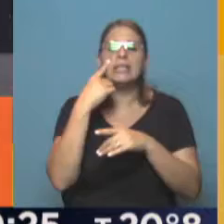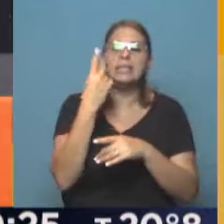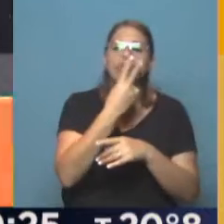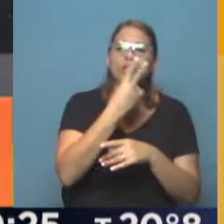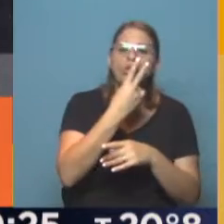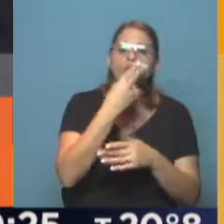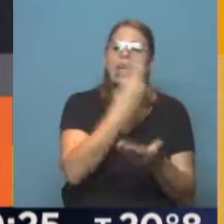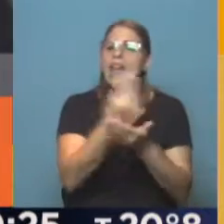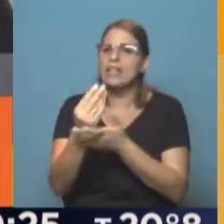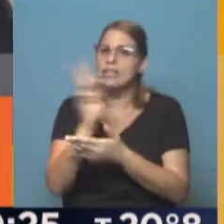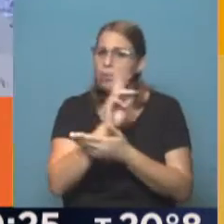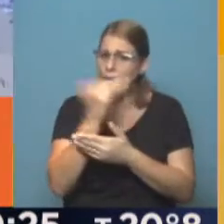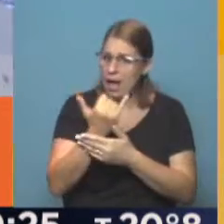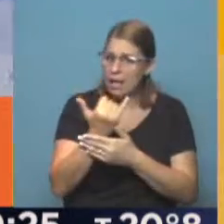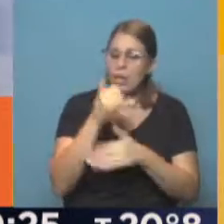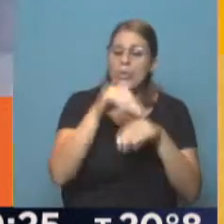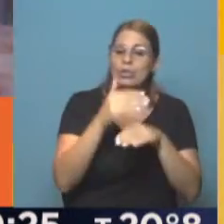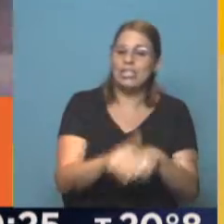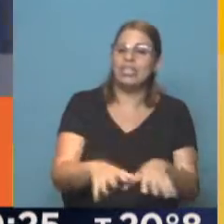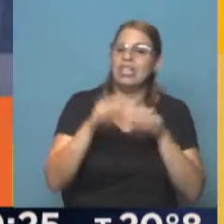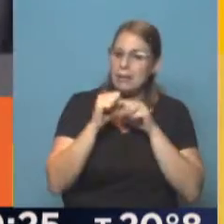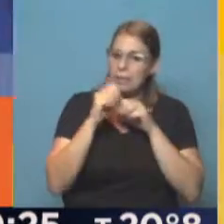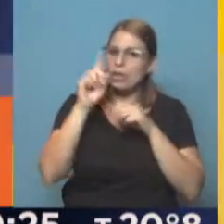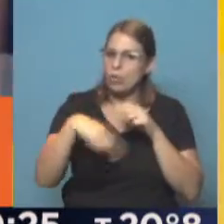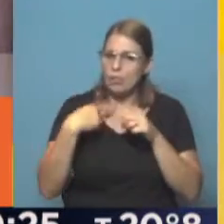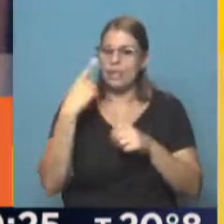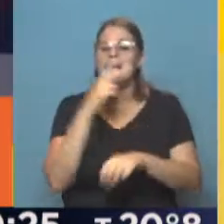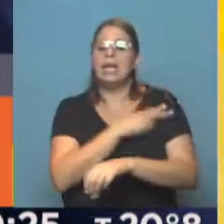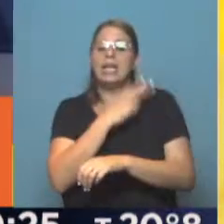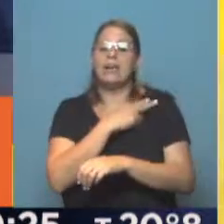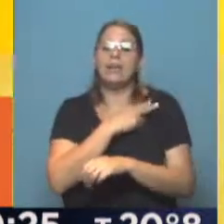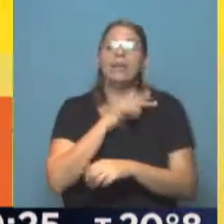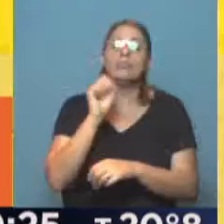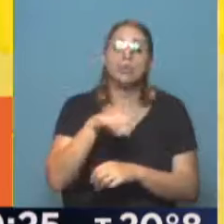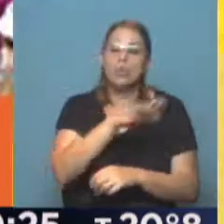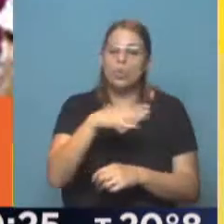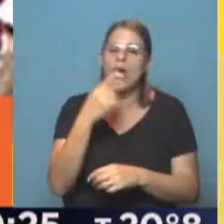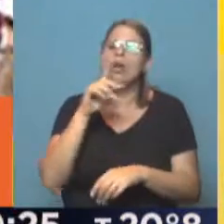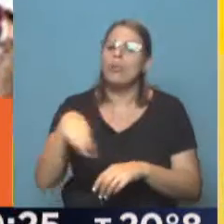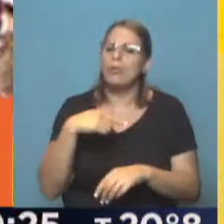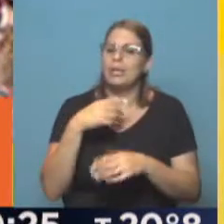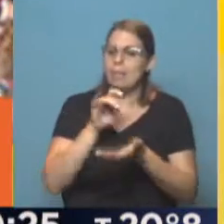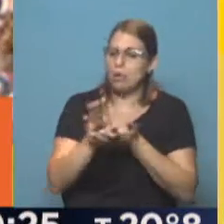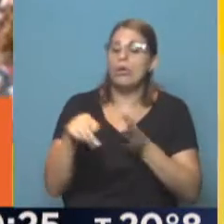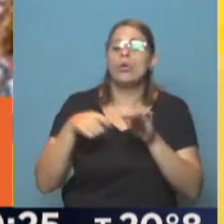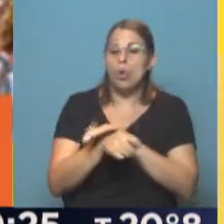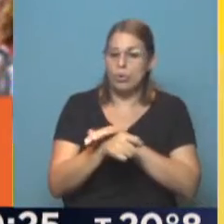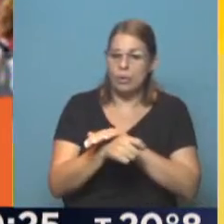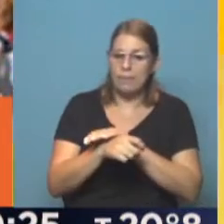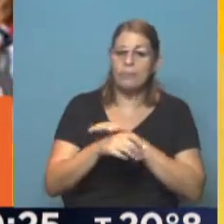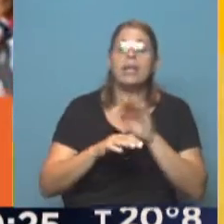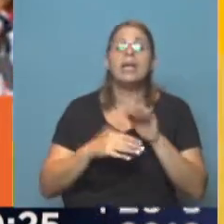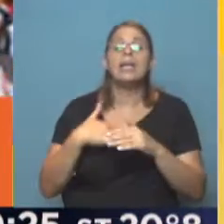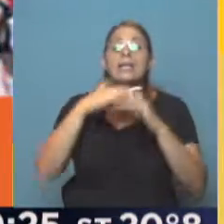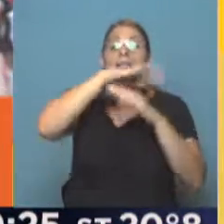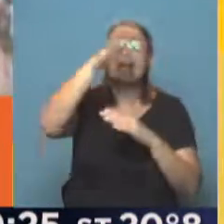en elecciones anticipadas por la renuncia del jefe comunal por corrupción. Trepan cerro contra el cáncer de